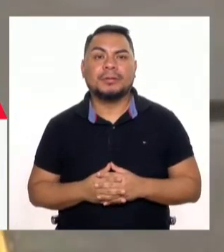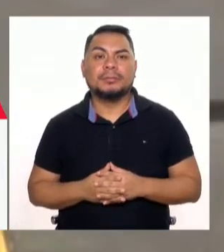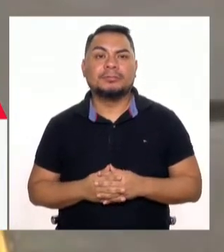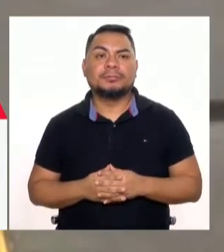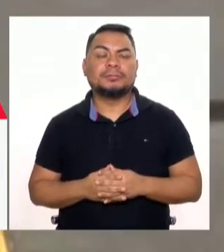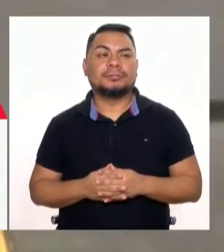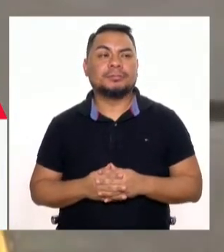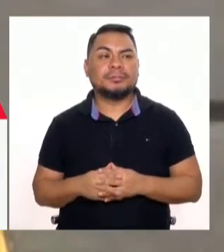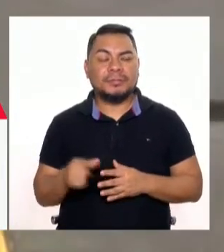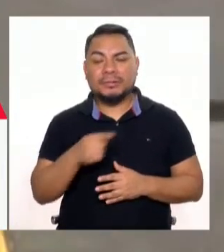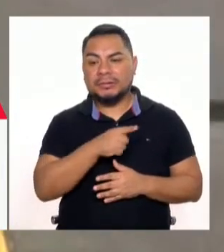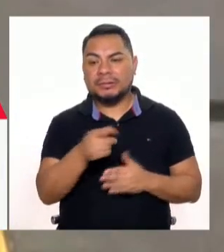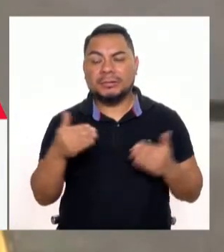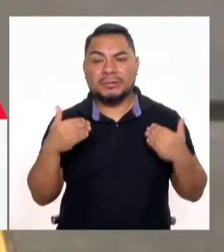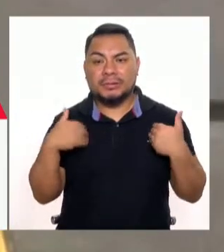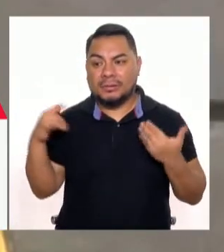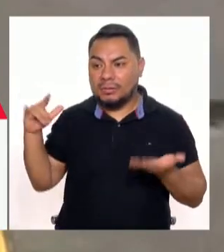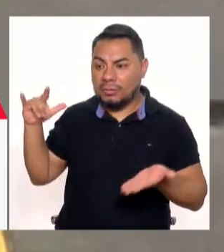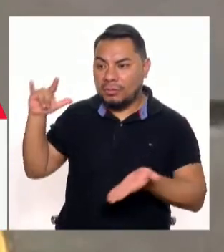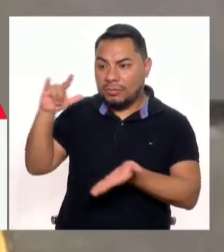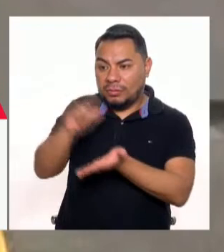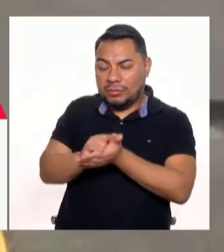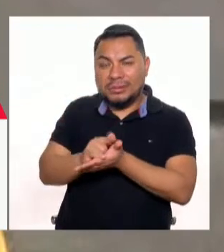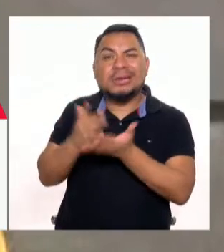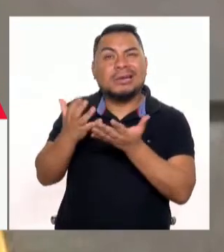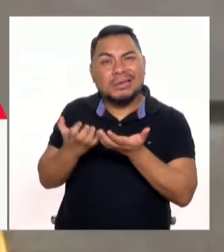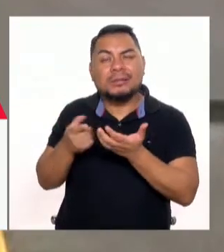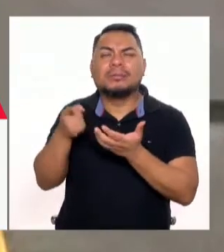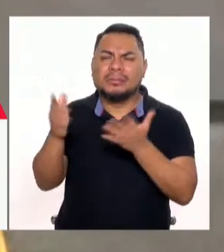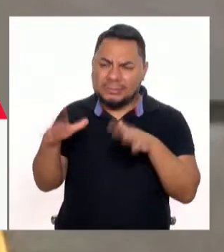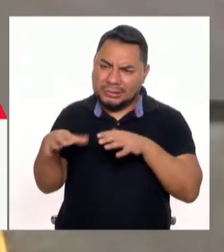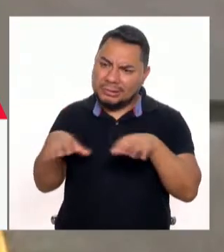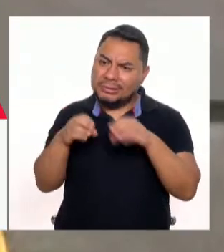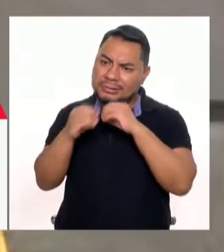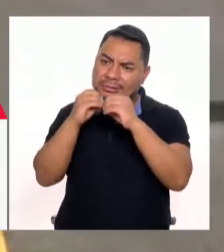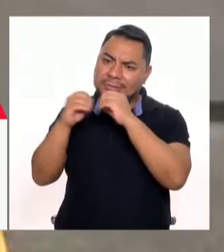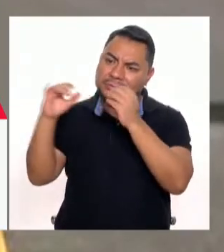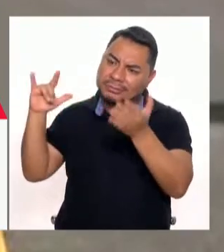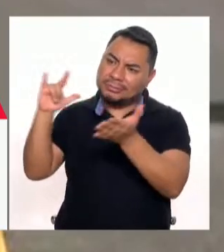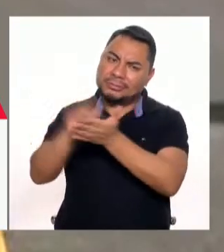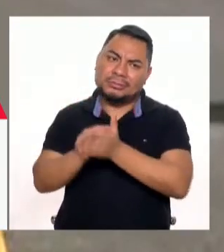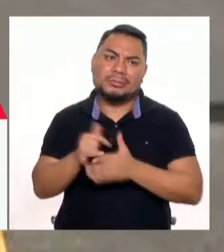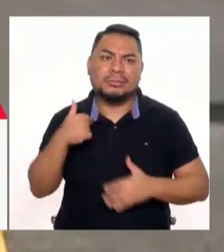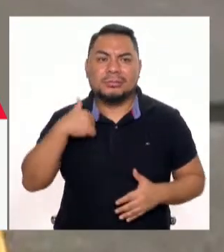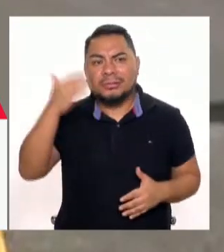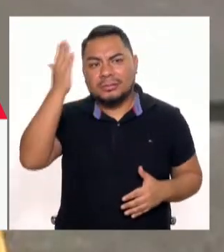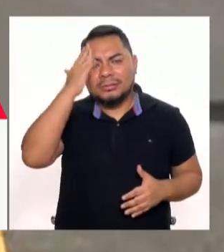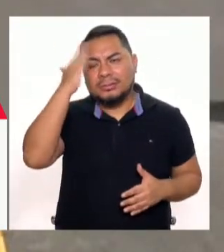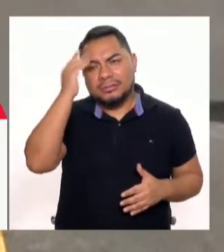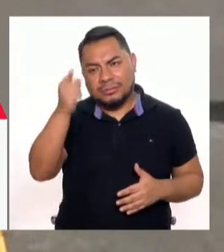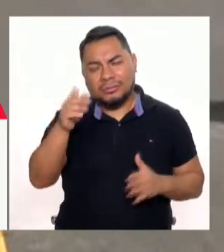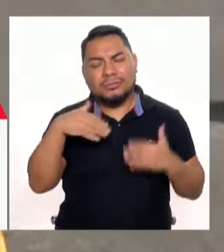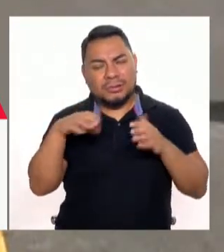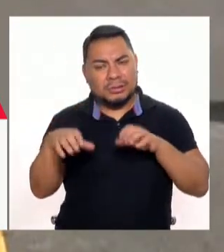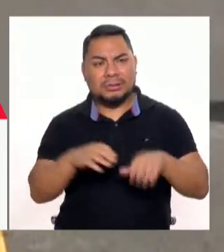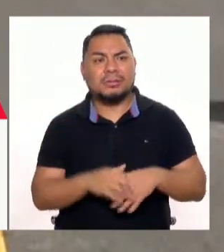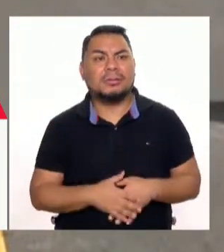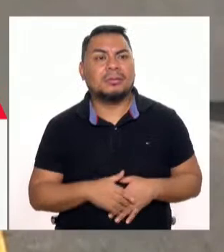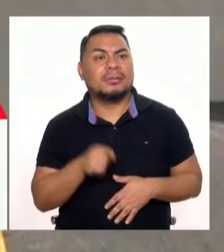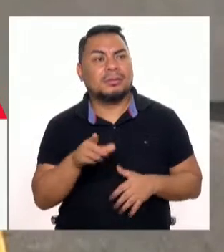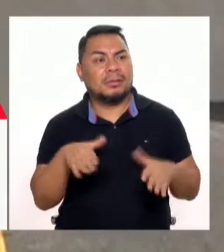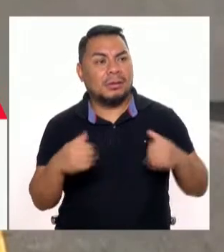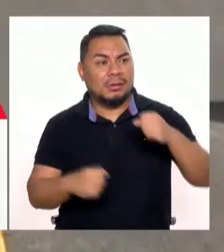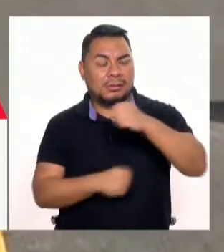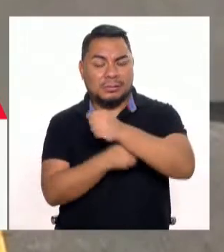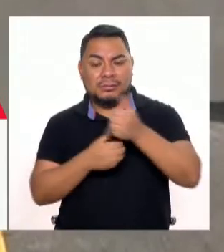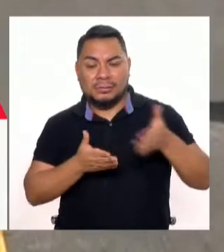ellos quieren aeropuerto hay que hacer eso aeropuerto presidenta Yo sé que usted lo puede hacer Tenemos la carretera